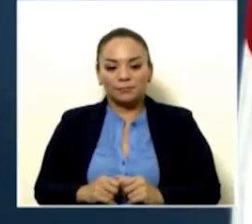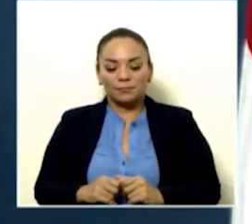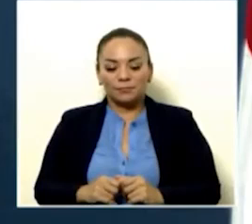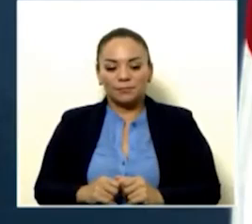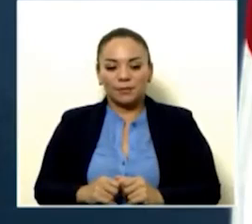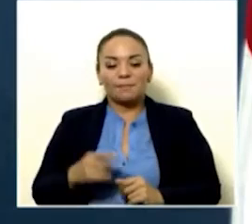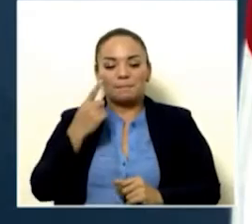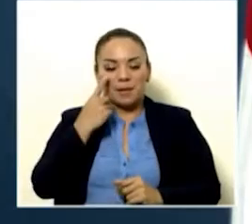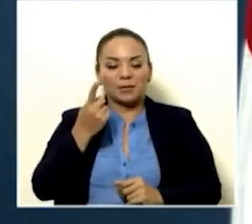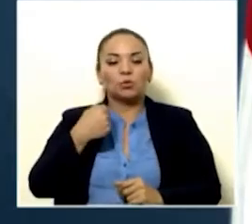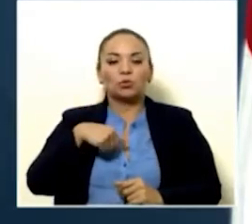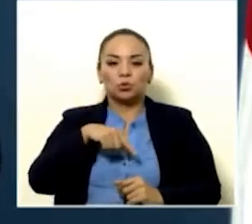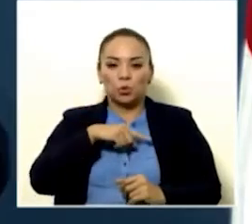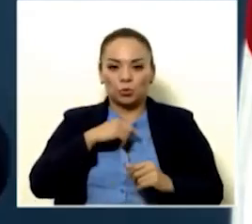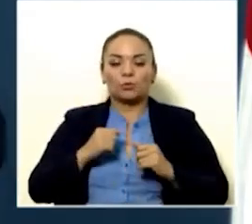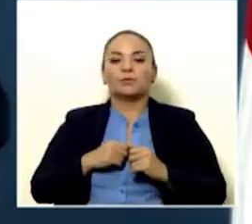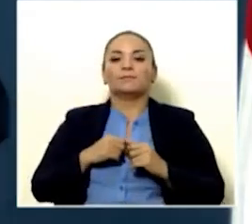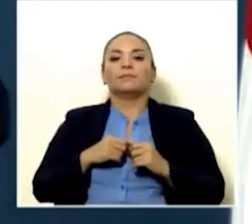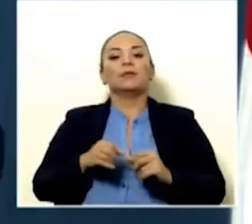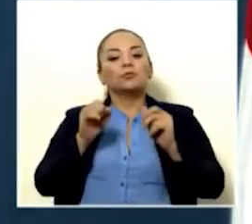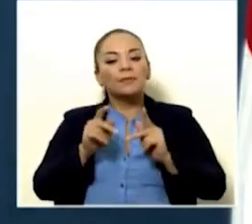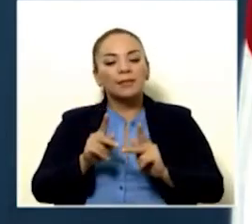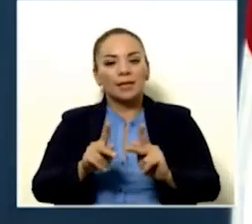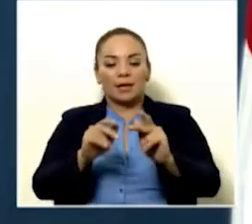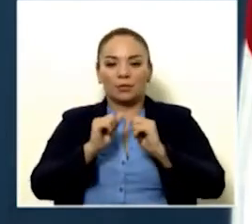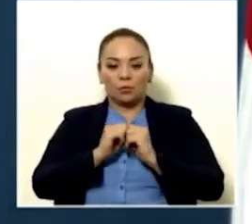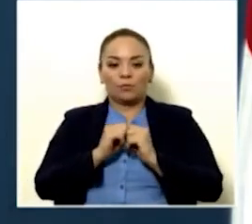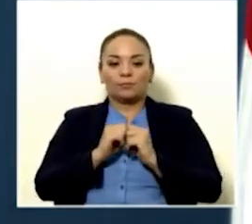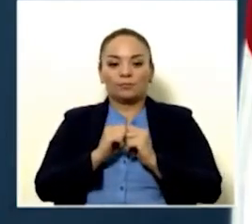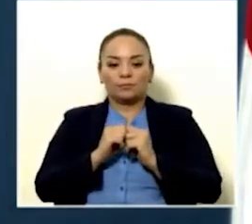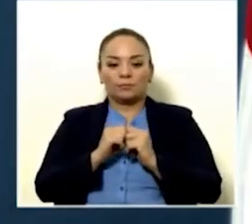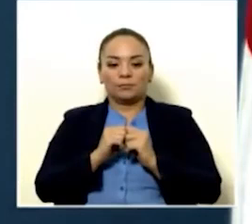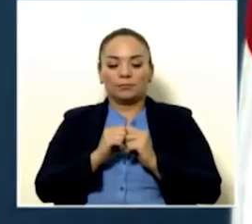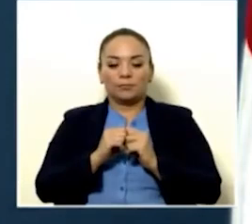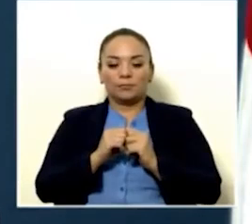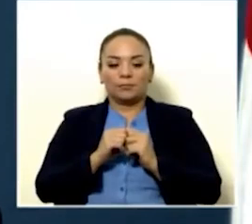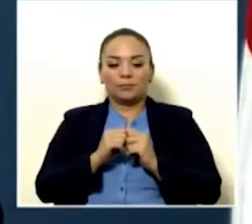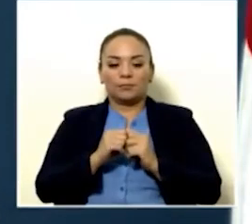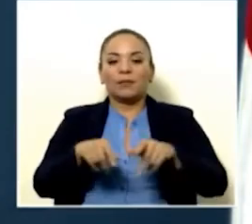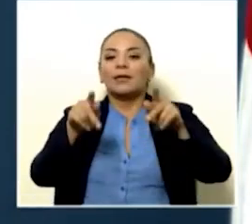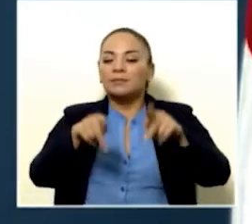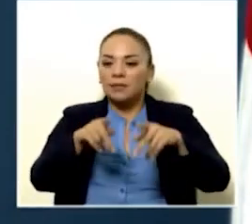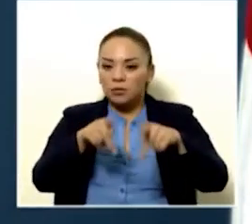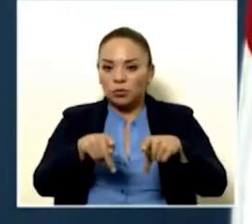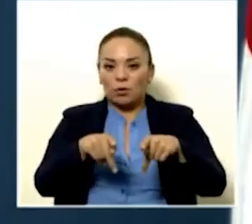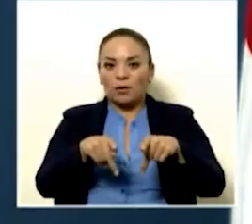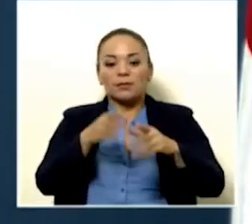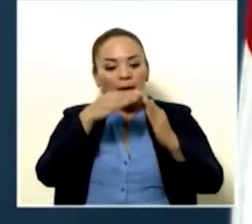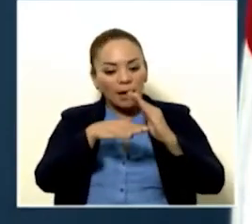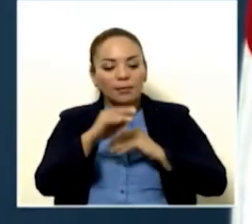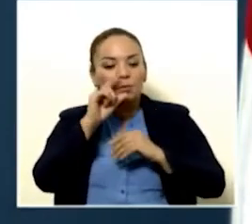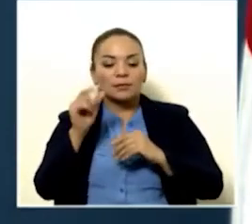Que la gente se meta a una página de Casa Presidencial y diga, quiero recibir